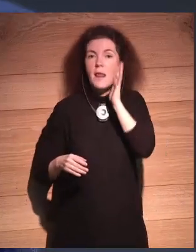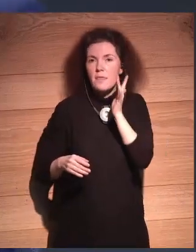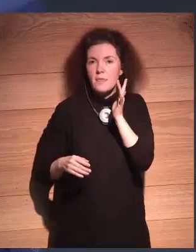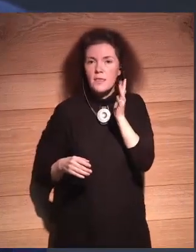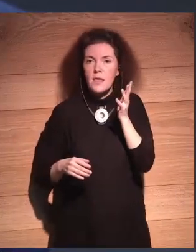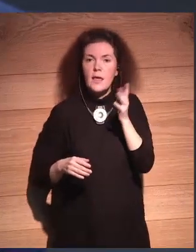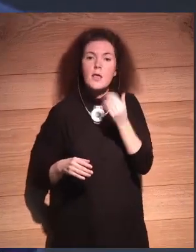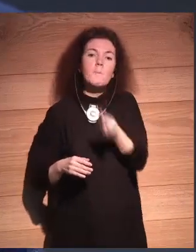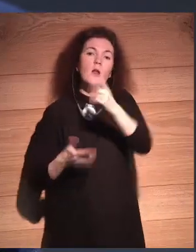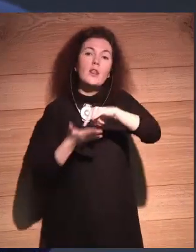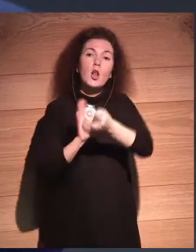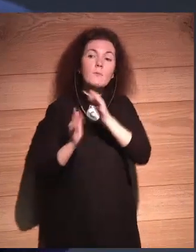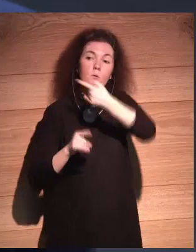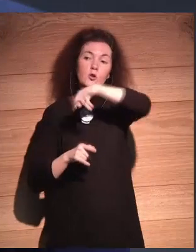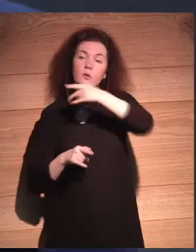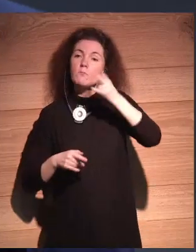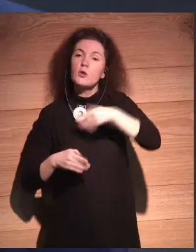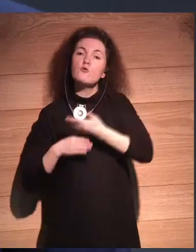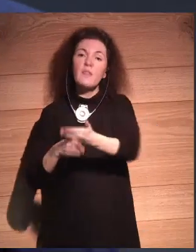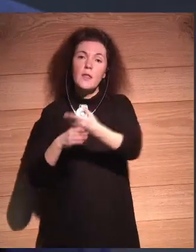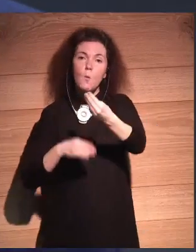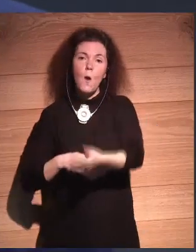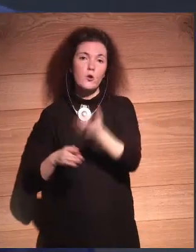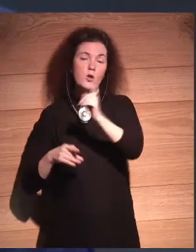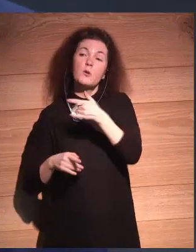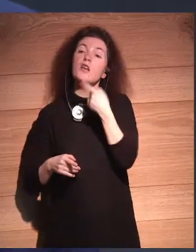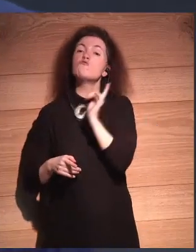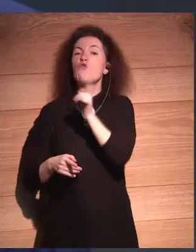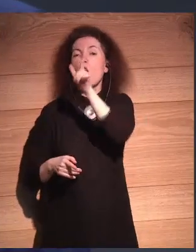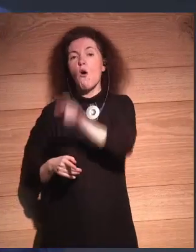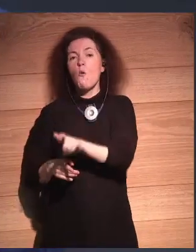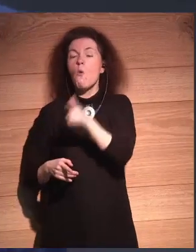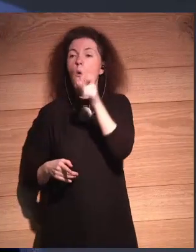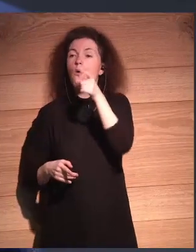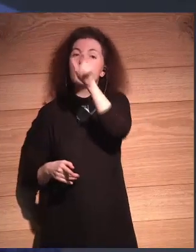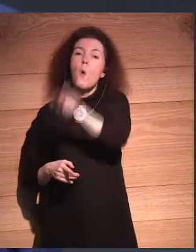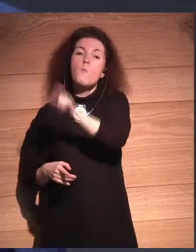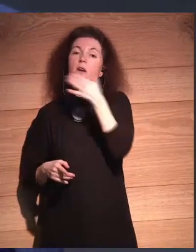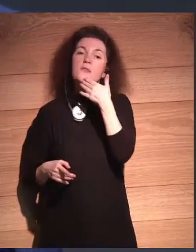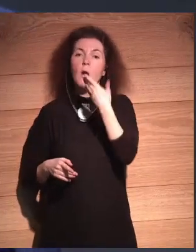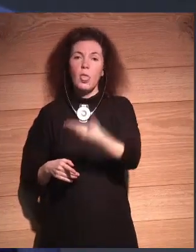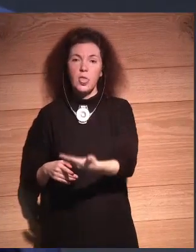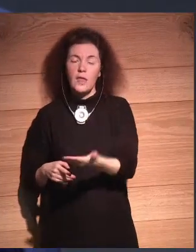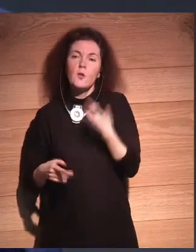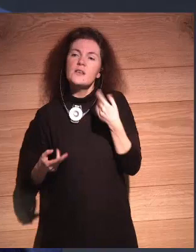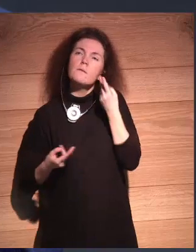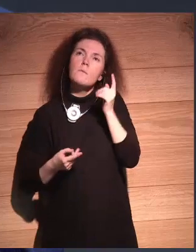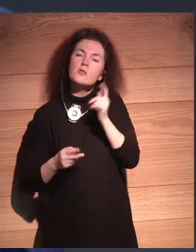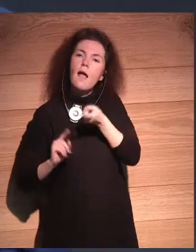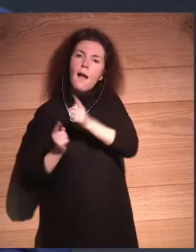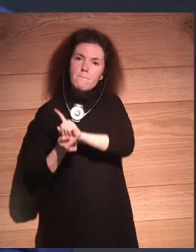mejorarse tecnológicamente, porque no somos suficientemente buenos, porque simplemente somos humanos, así que tenemos que cambiar nuestro software, por así decirlo. Y